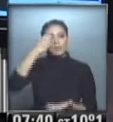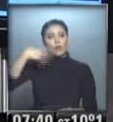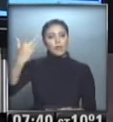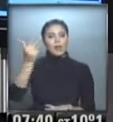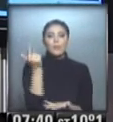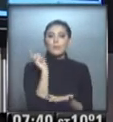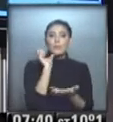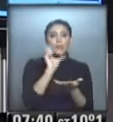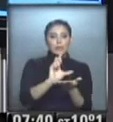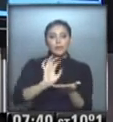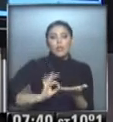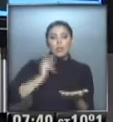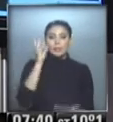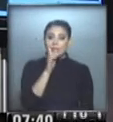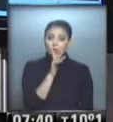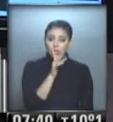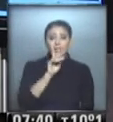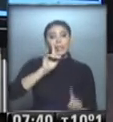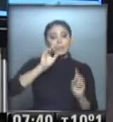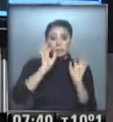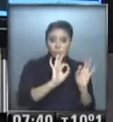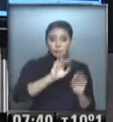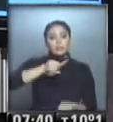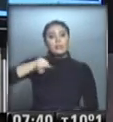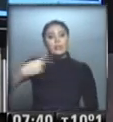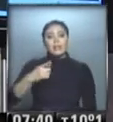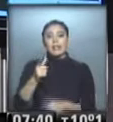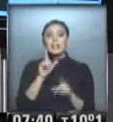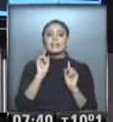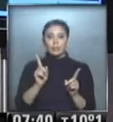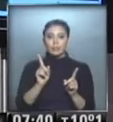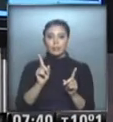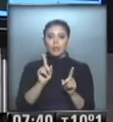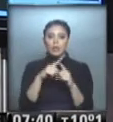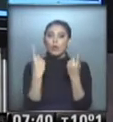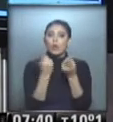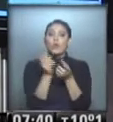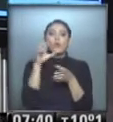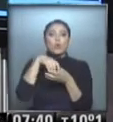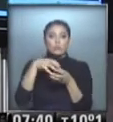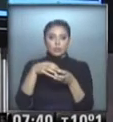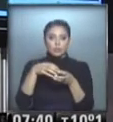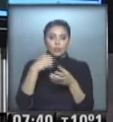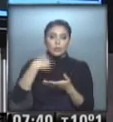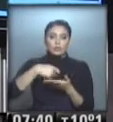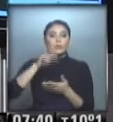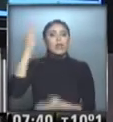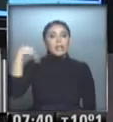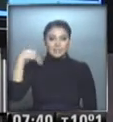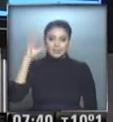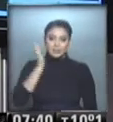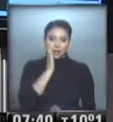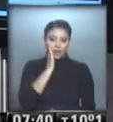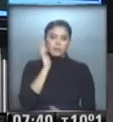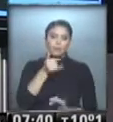del presupuesto para el año 2014 y posteriormente ya en el seno de la comisión de presupuesto y hacienda durante la tarde de ayer y